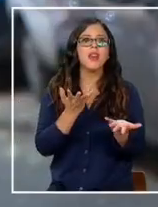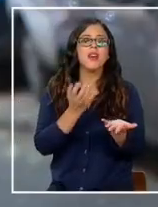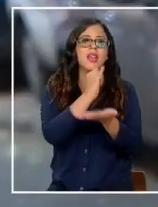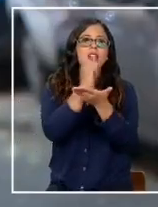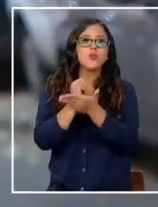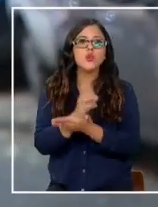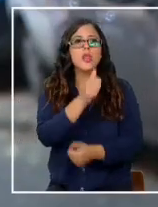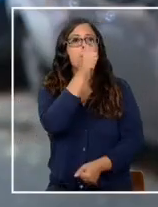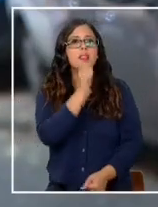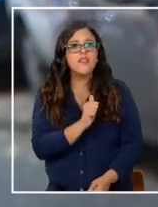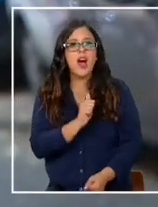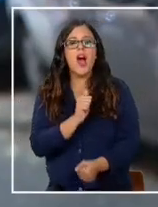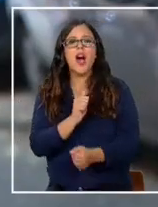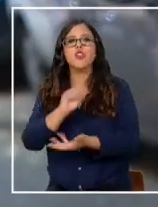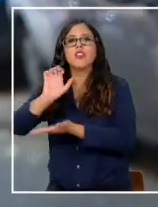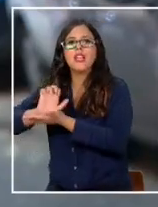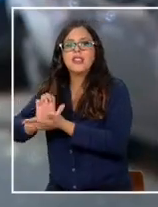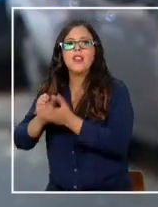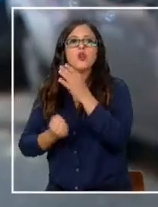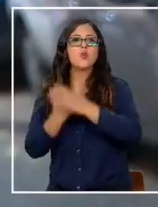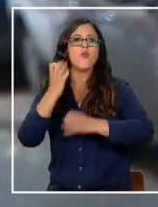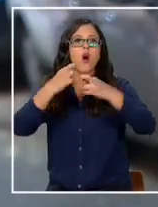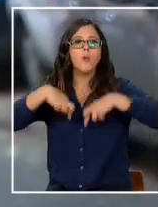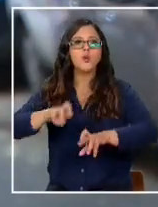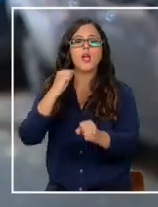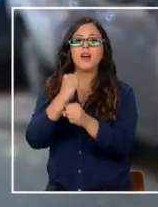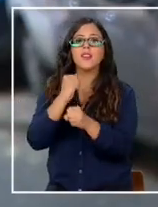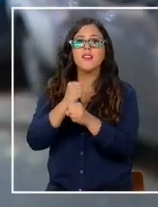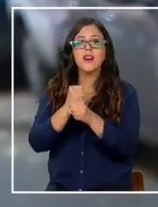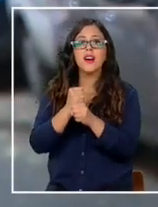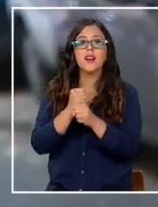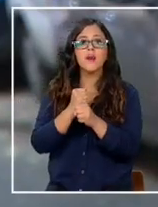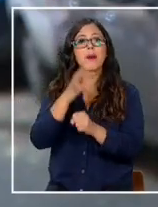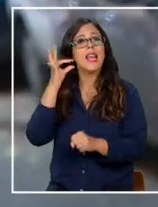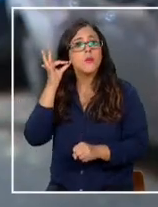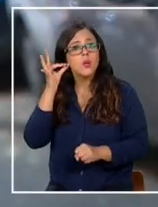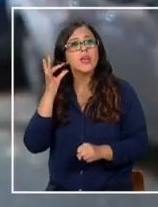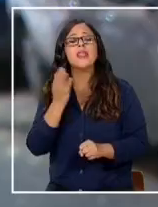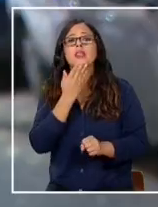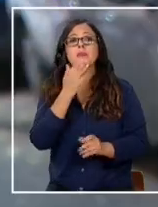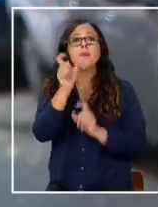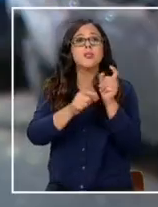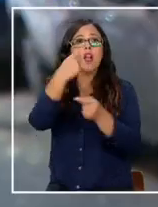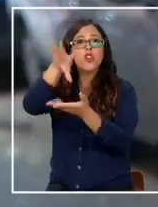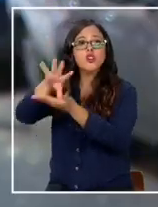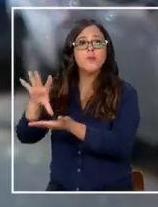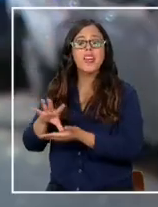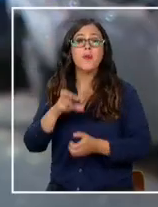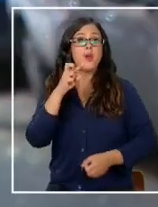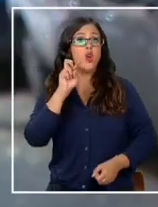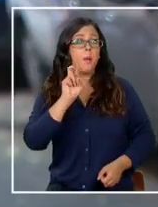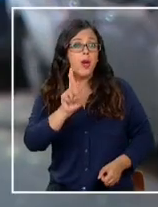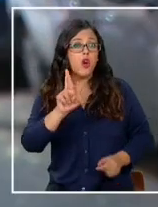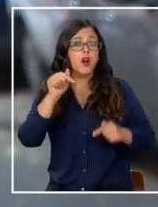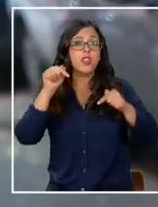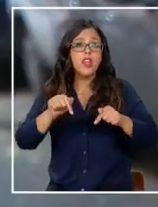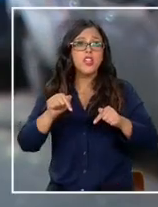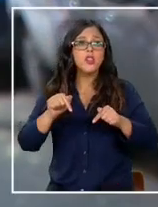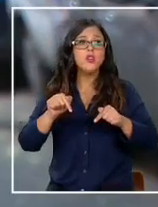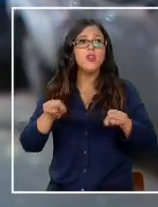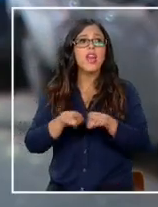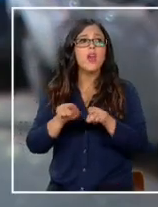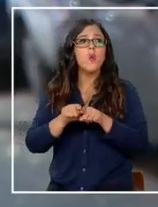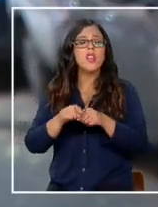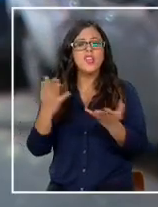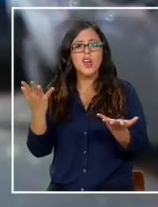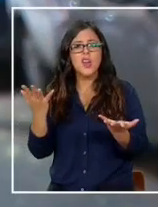nuevas oportunidades laborales para las mujeres en general y migrantes. Yo creo que lo peor de este debate tiene que ser como